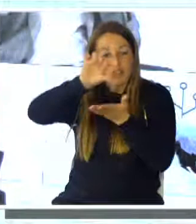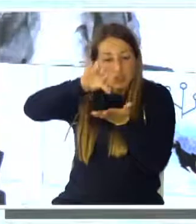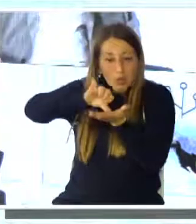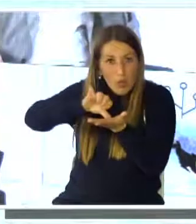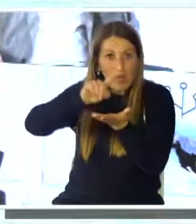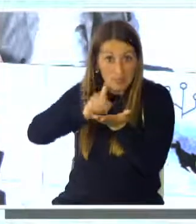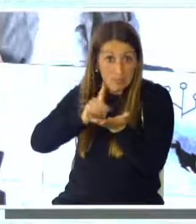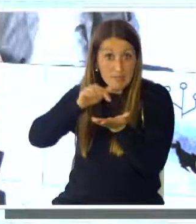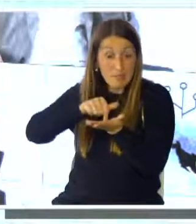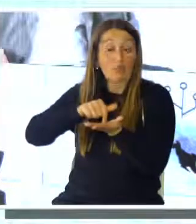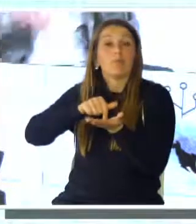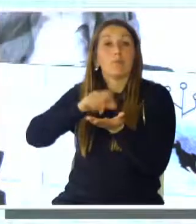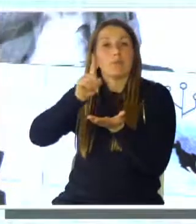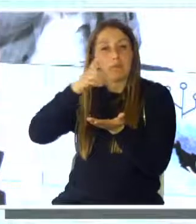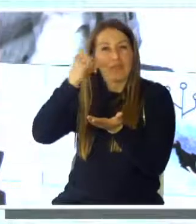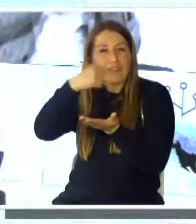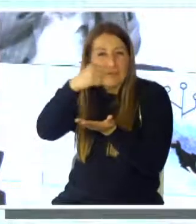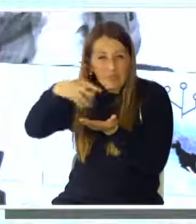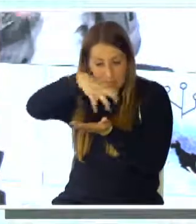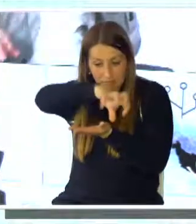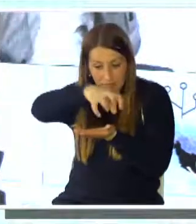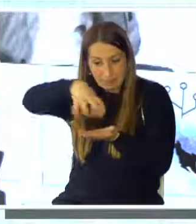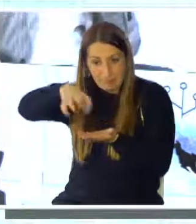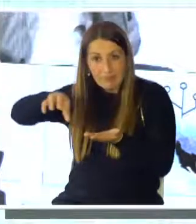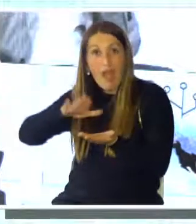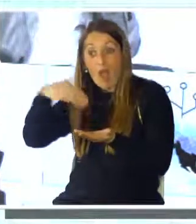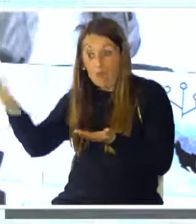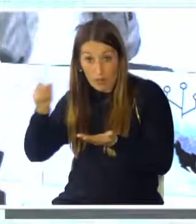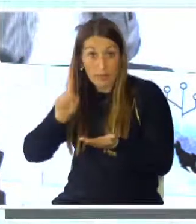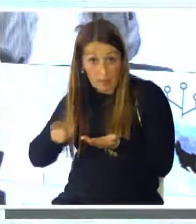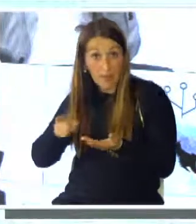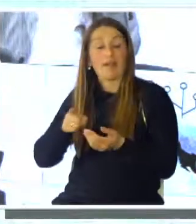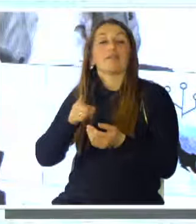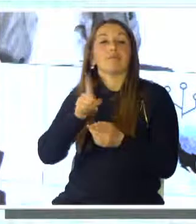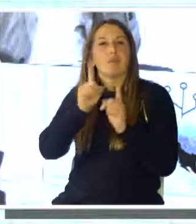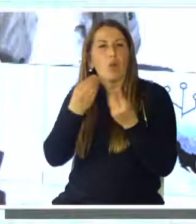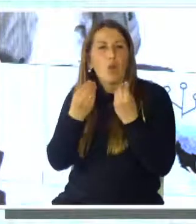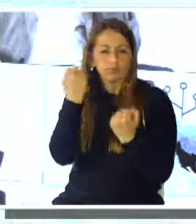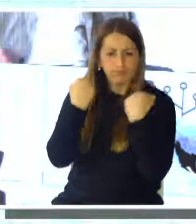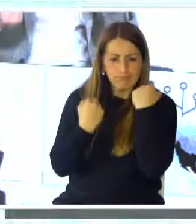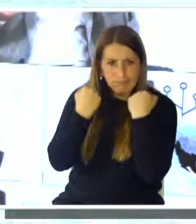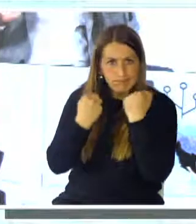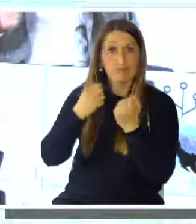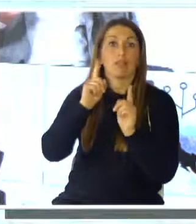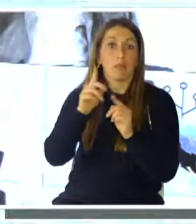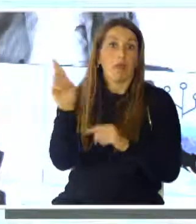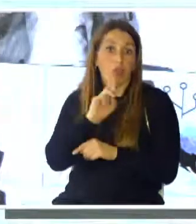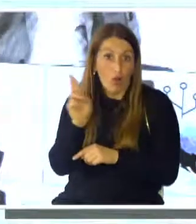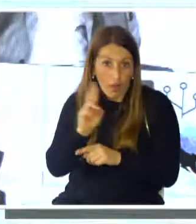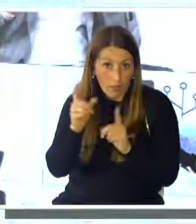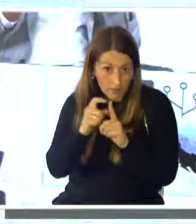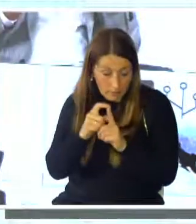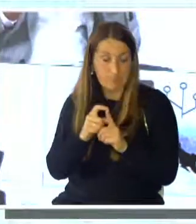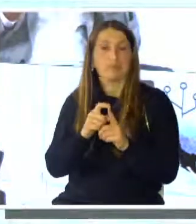ámbitos o jurisdicciones de fuera de la ciudad cómo afecta la economía el dólar cómo afecta